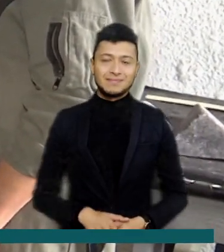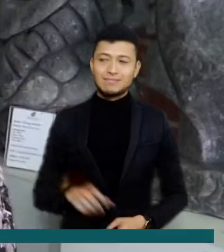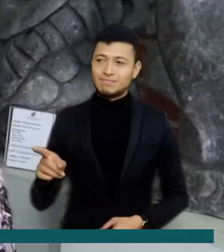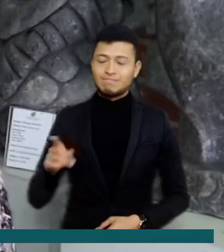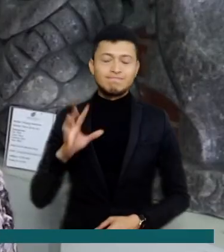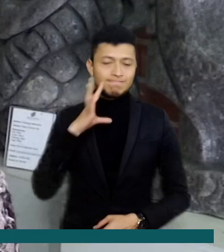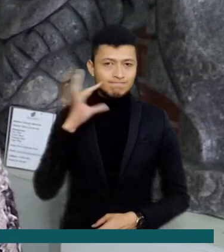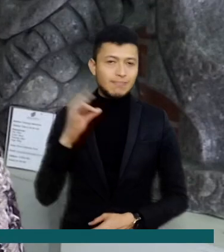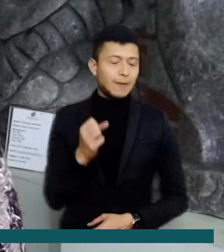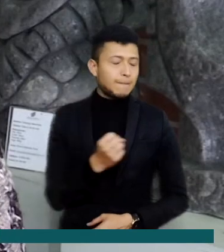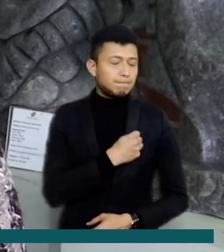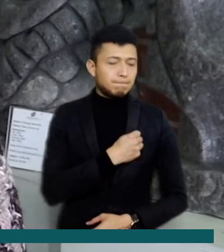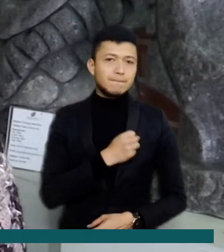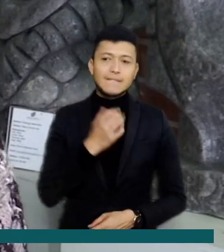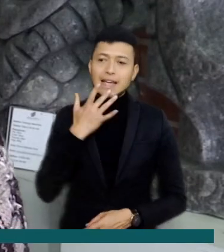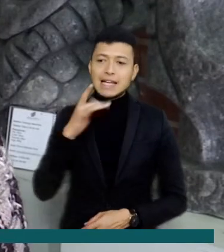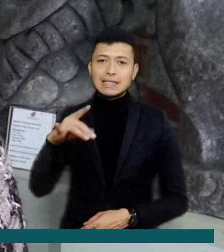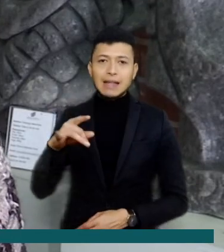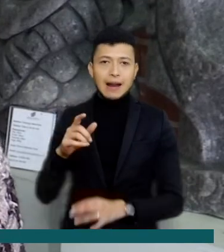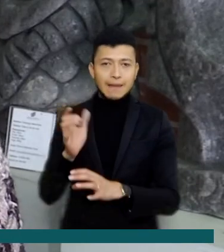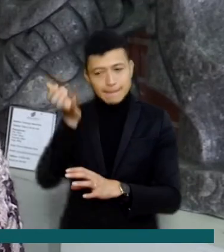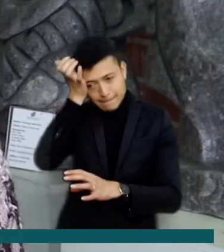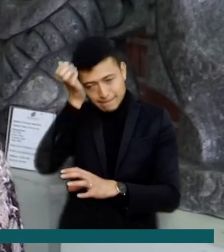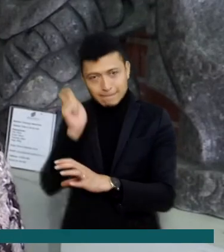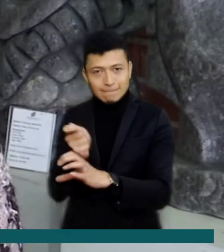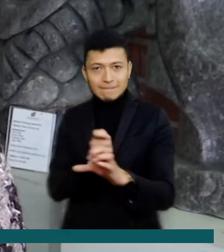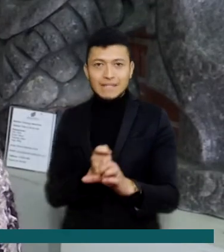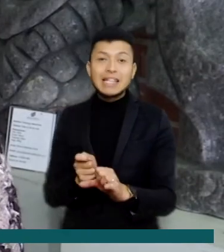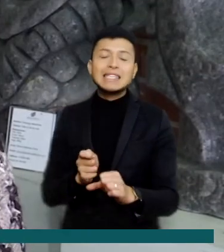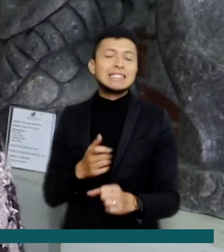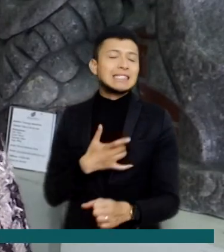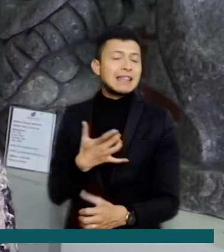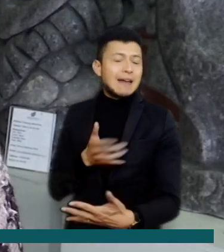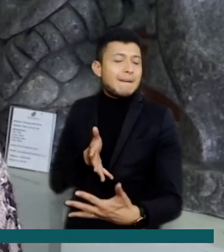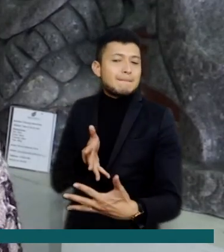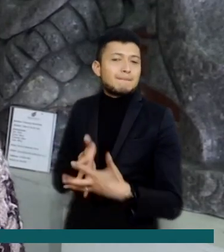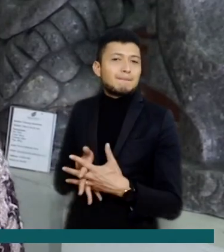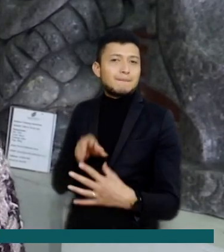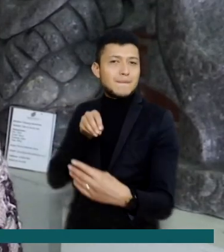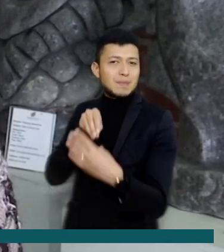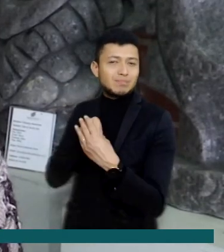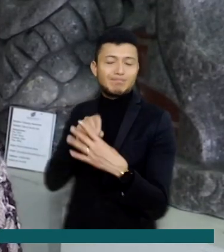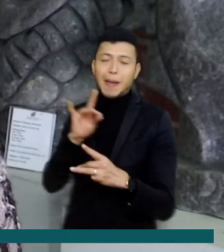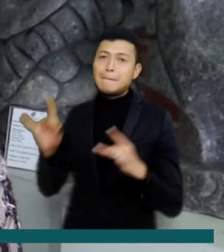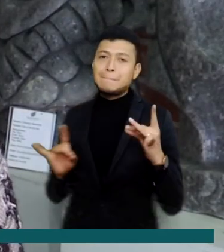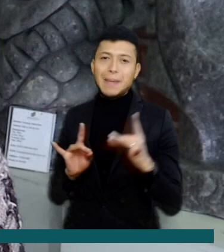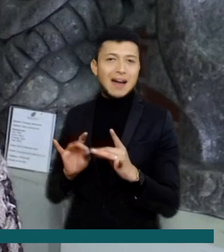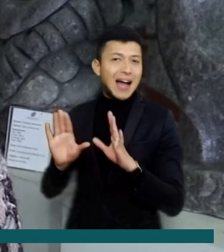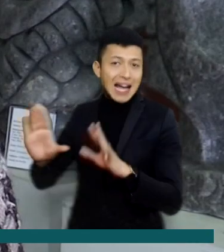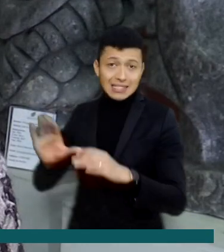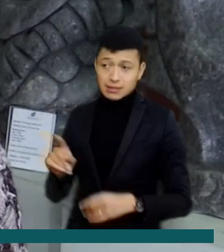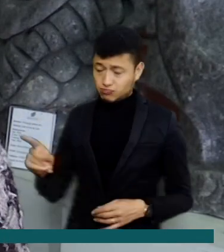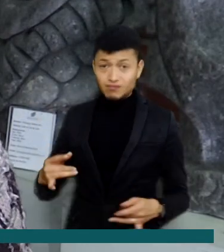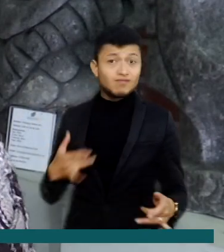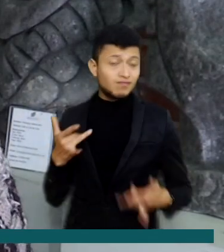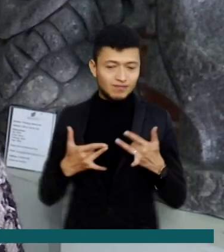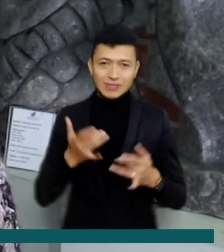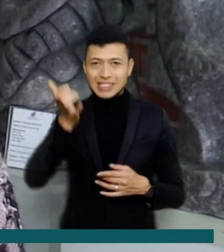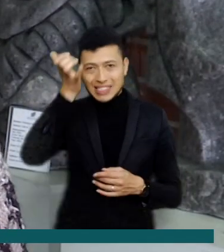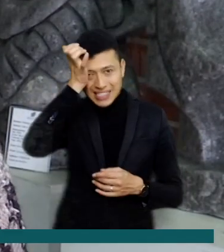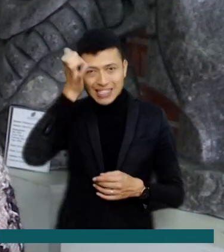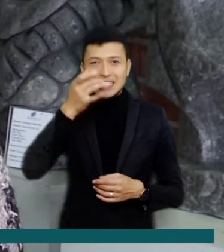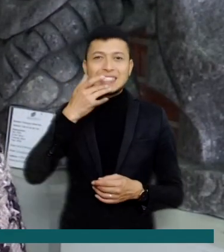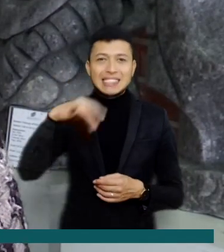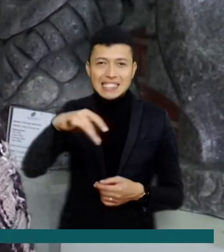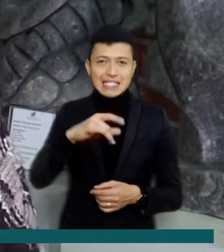Ronnie es un hombre apasionado por la sal. Creo que en la sal encontró su complemento perfecto. Entonces él disfruta